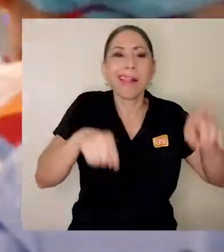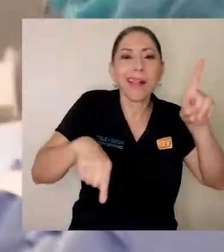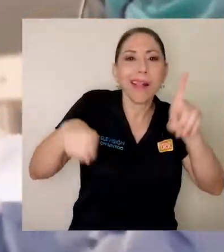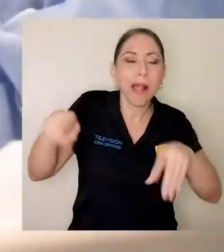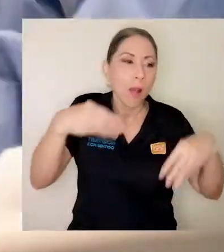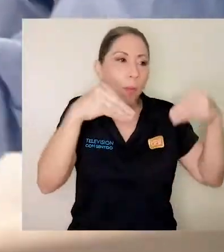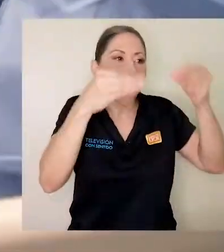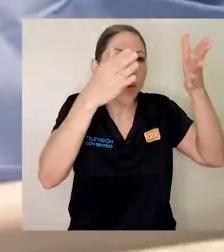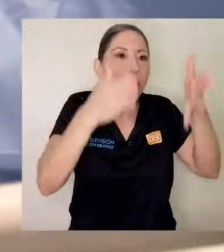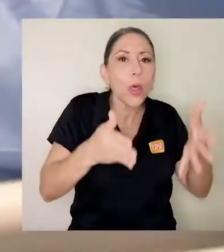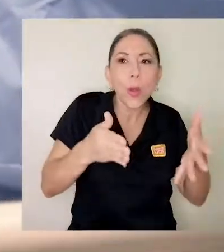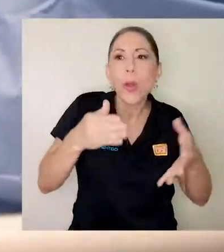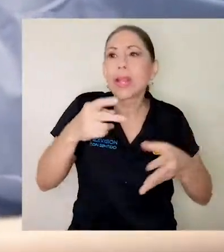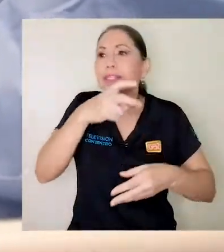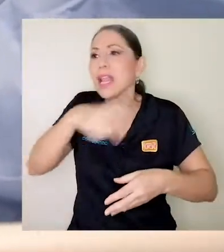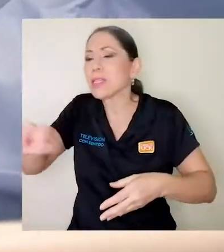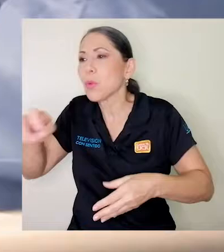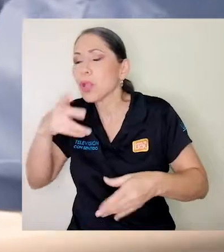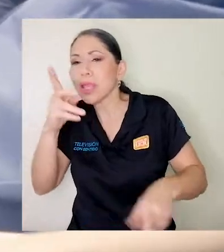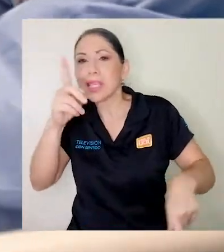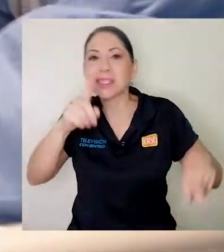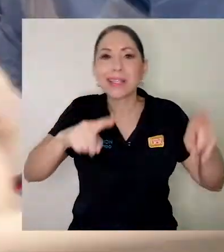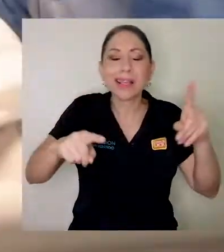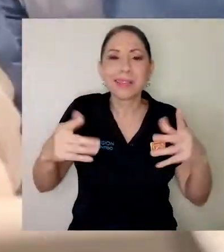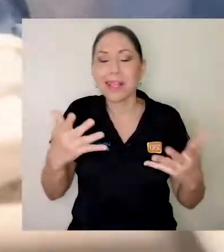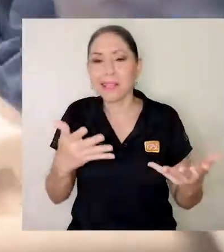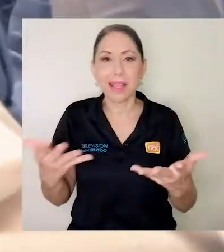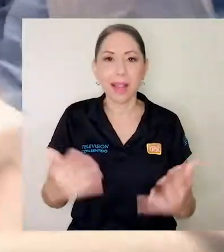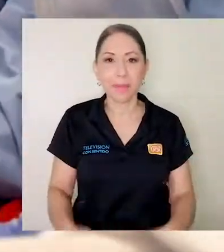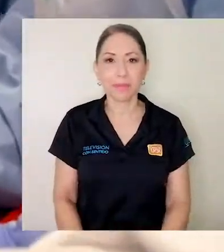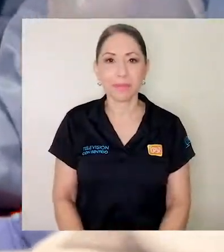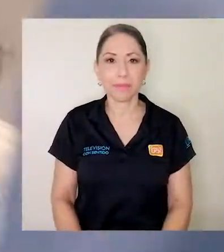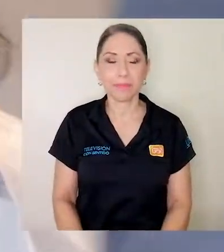proveedores, transportistas, etcétera, etcétera.